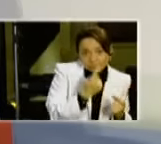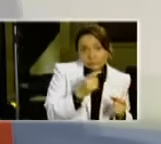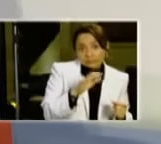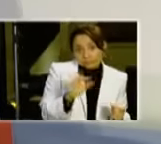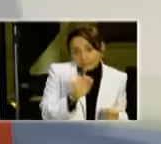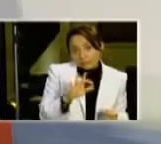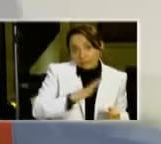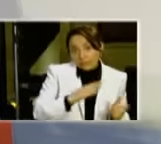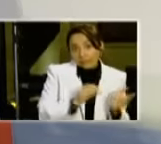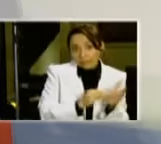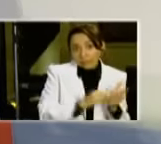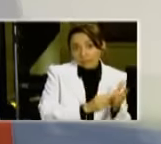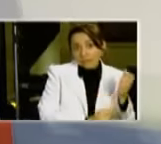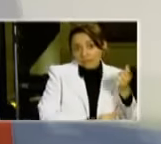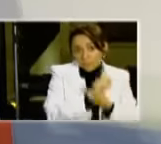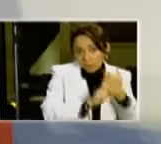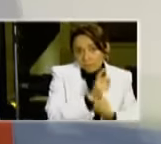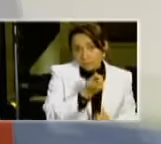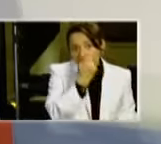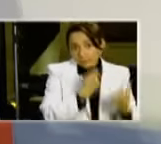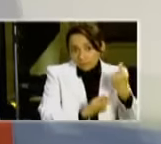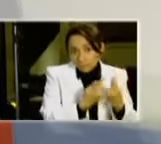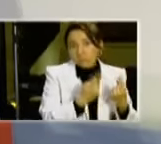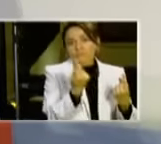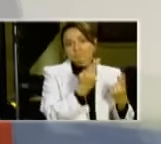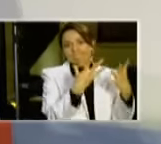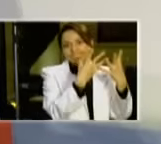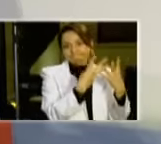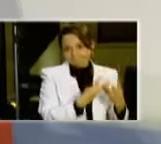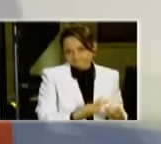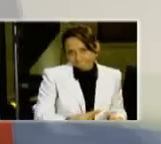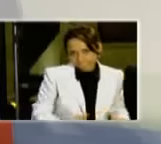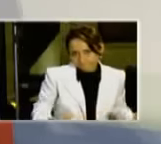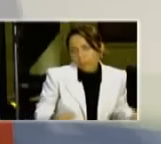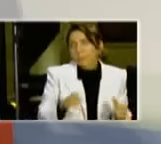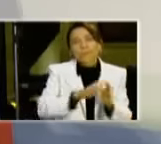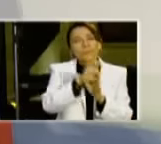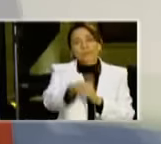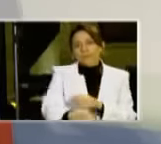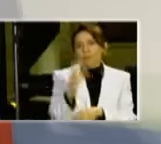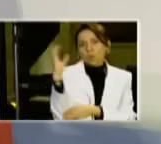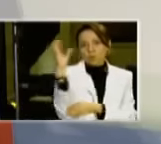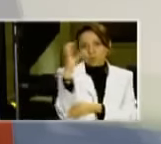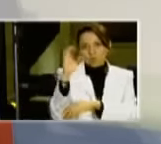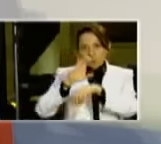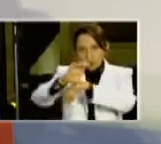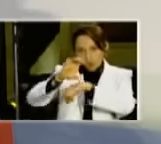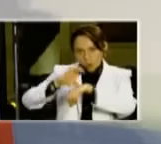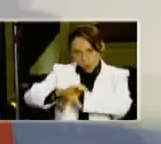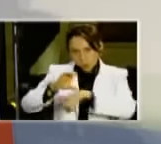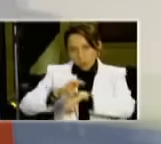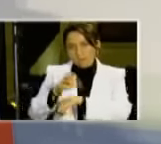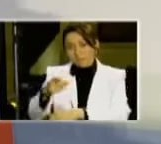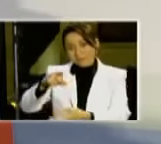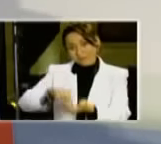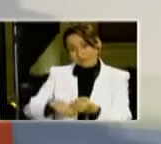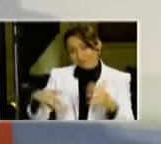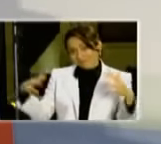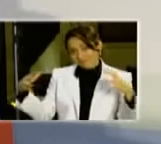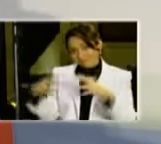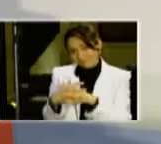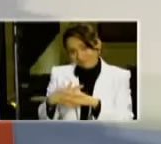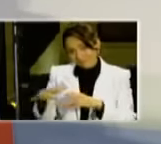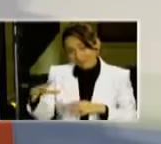Hablo, por cierto, en primer lugar, de la guerra interna que ha afectado a Colombia. Toda América mira con esperanza el avance